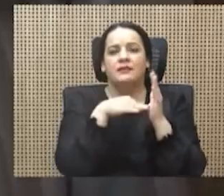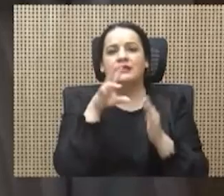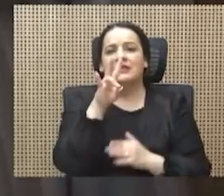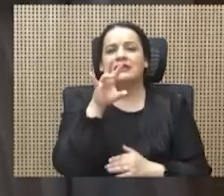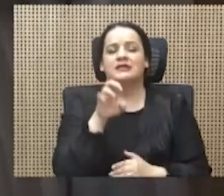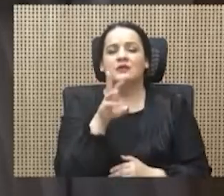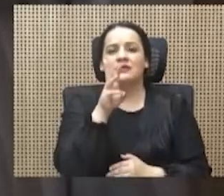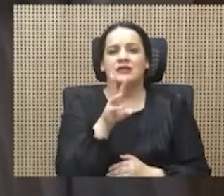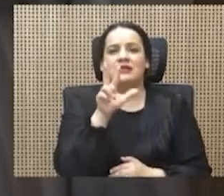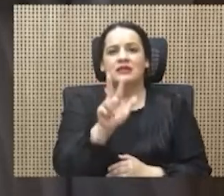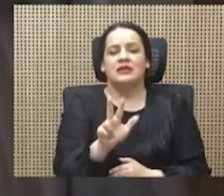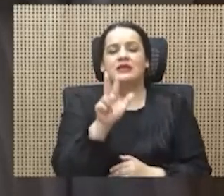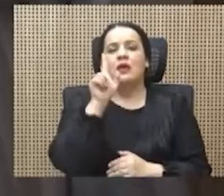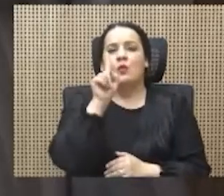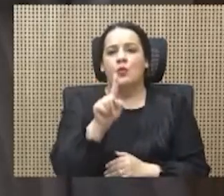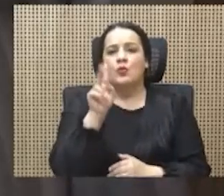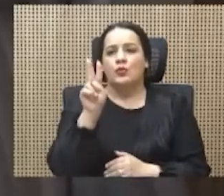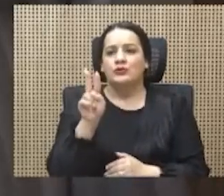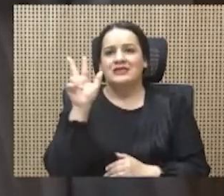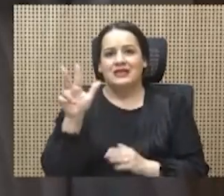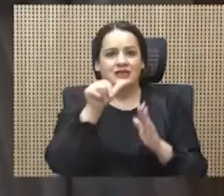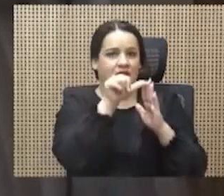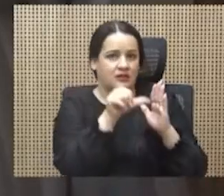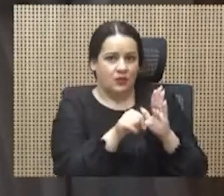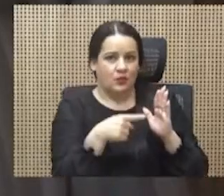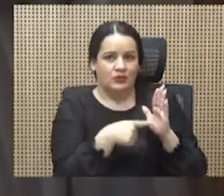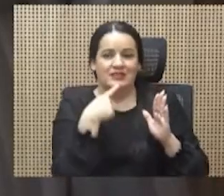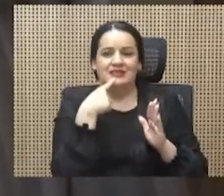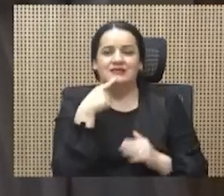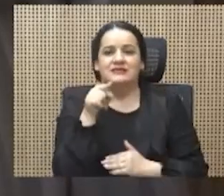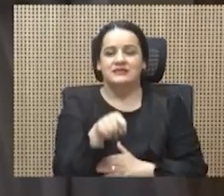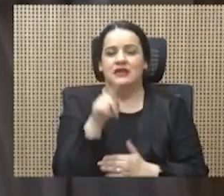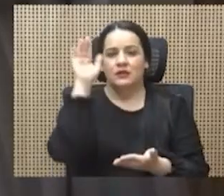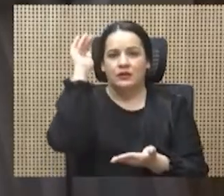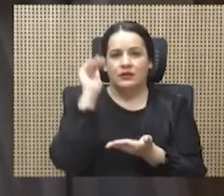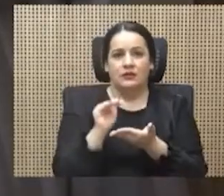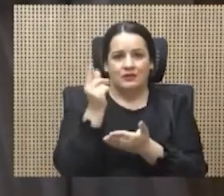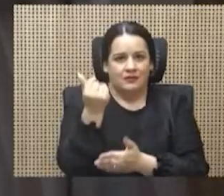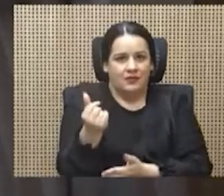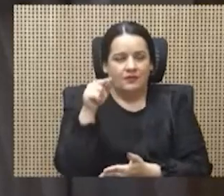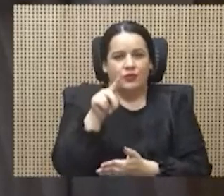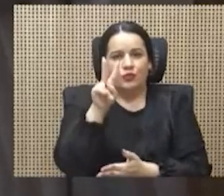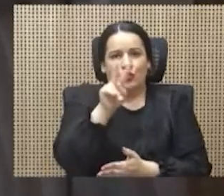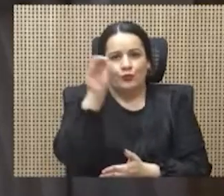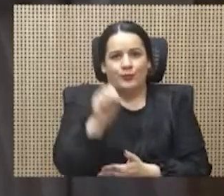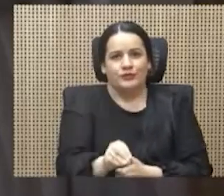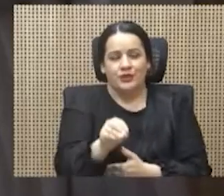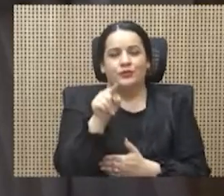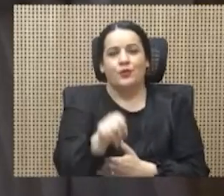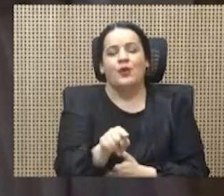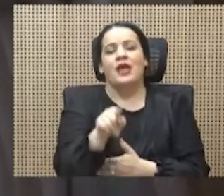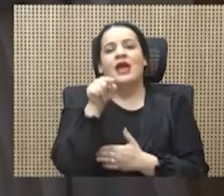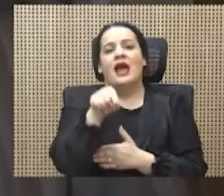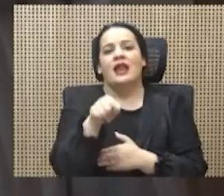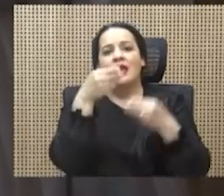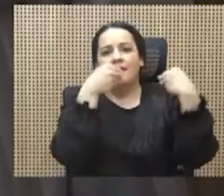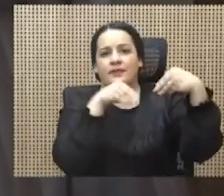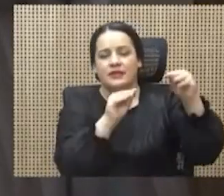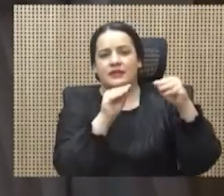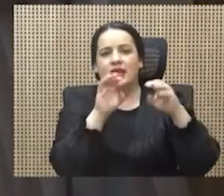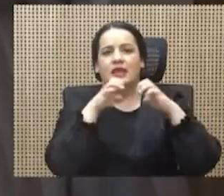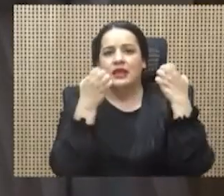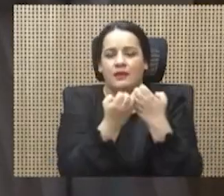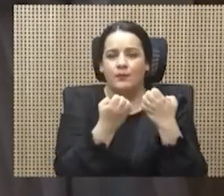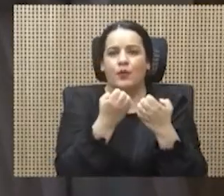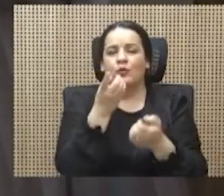23.763, en los artículos 1, 2 y 3, elimina la tarifa reducida del 2% a la venta e importación del equipo odontológico,